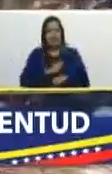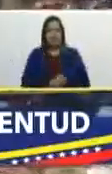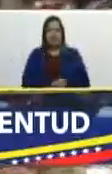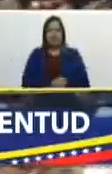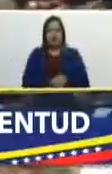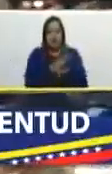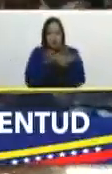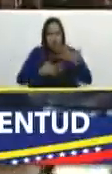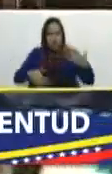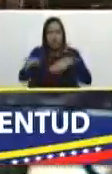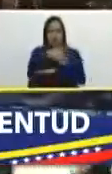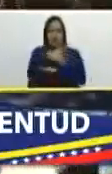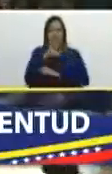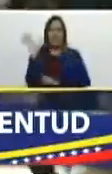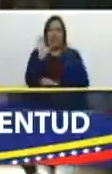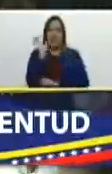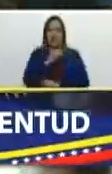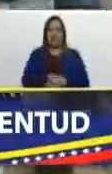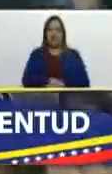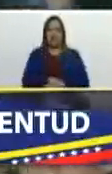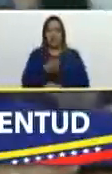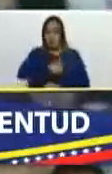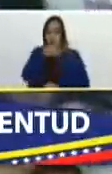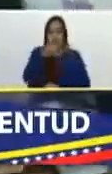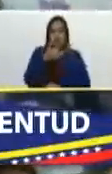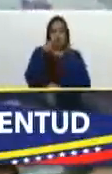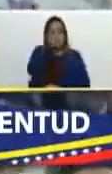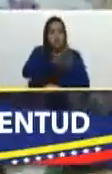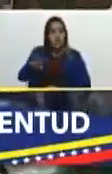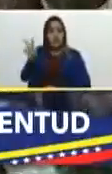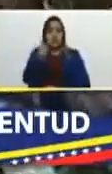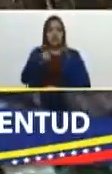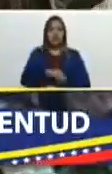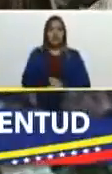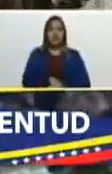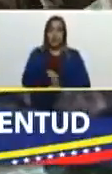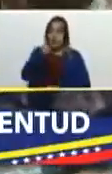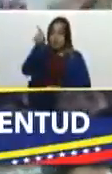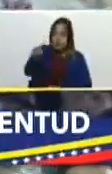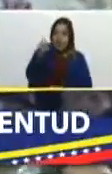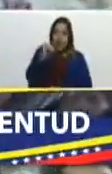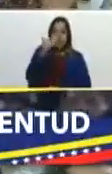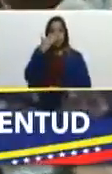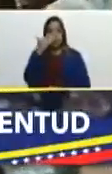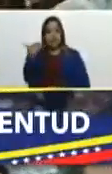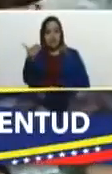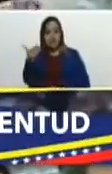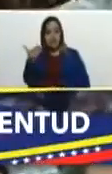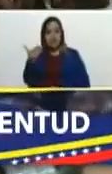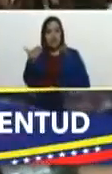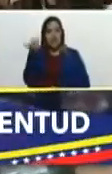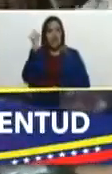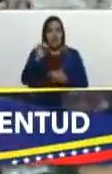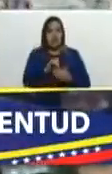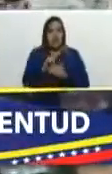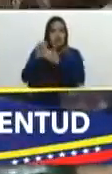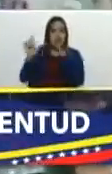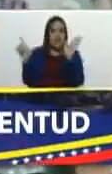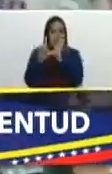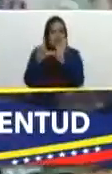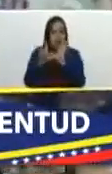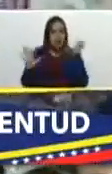que se derramó en estas calles de Caracas principalmente y en todo el territorio nacional. Usted estuvo al frente cuando fue dirigente del liceo